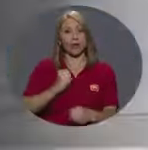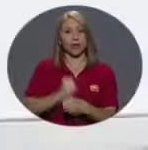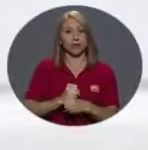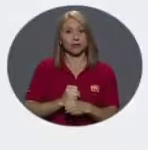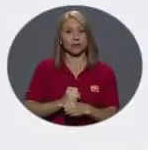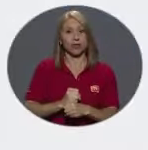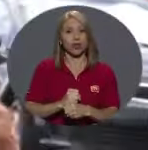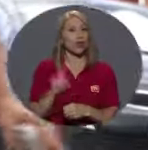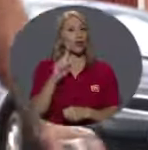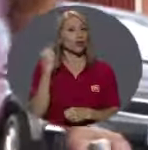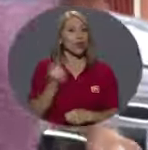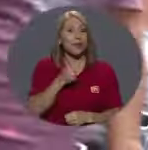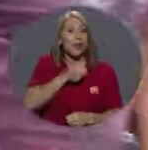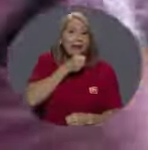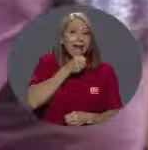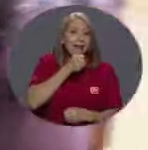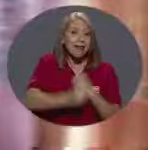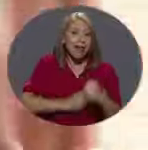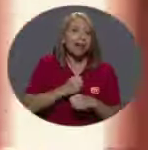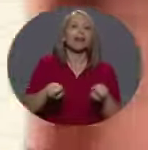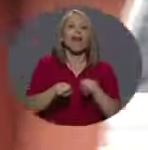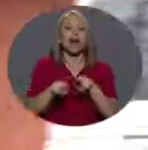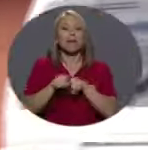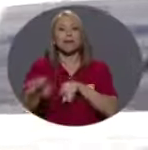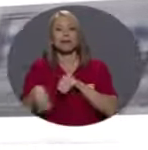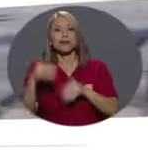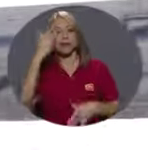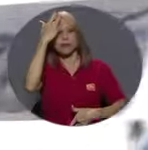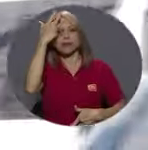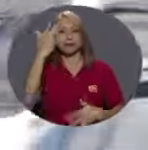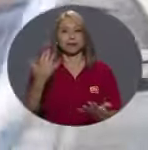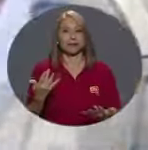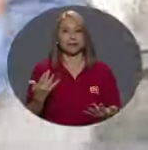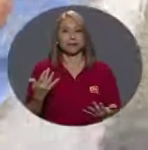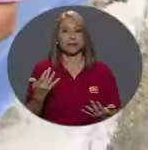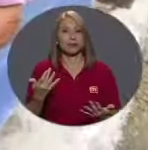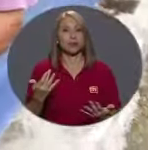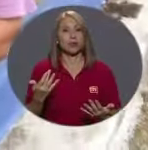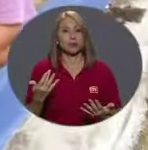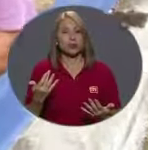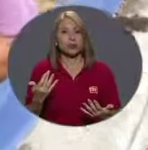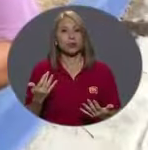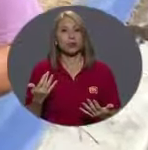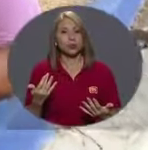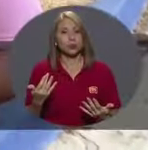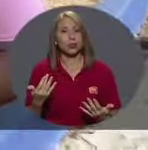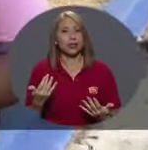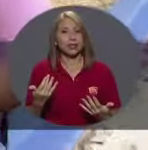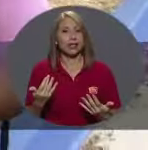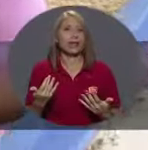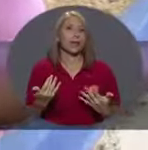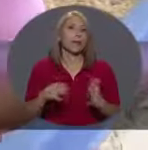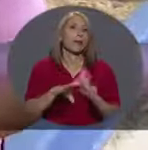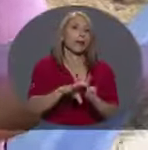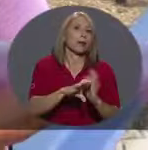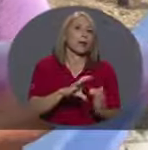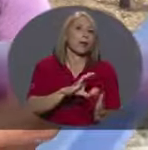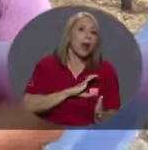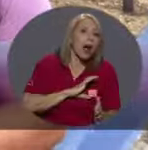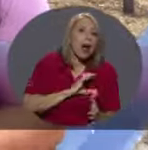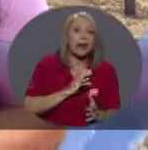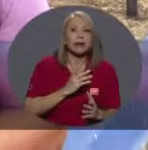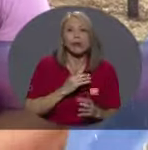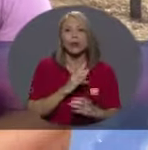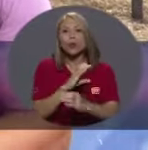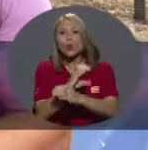años, no solo la edad, sino la enfermedad. Guarda, cuidar una